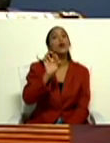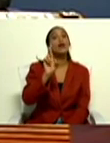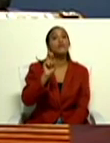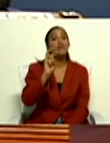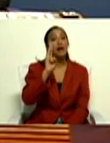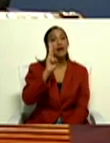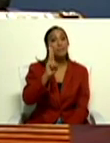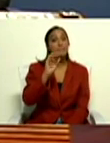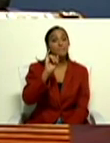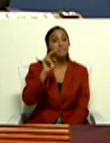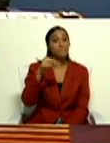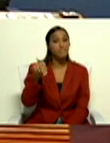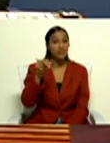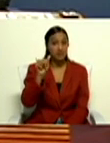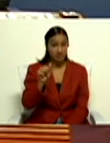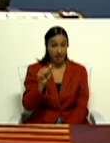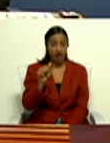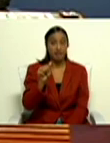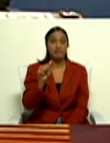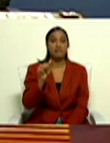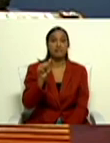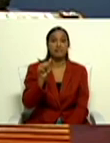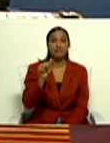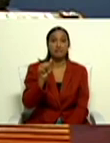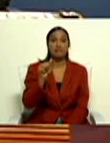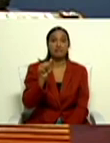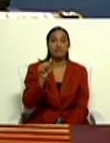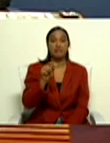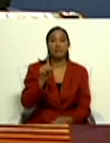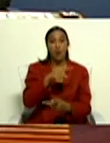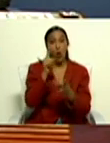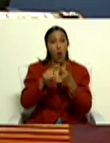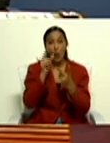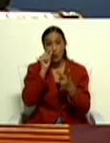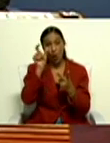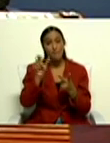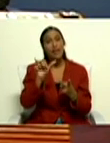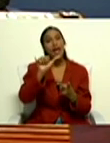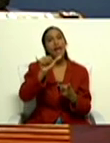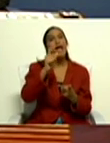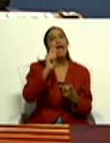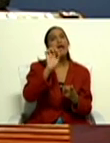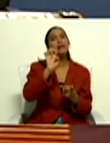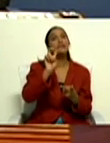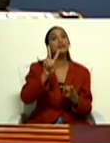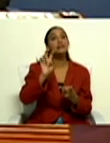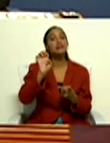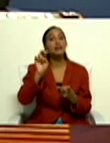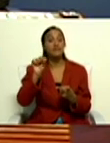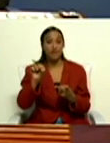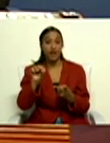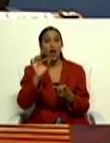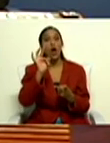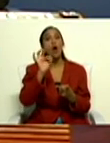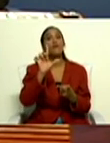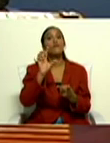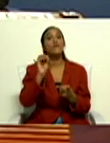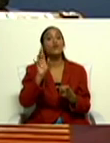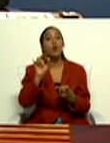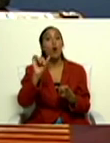participa junto con Renzo Stevens Flores, que son los dos detenidos.